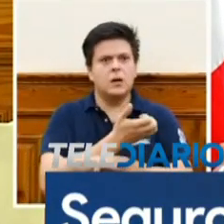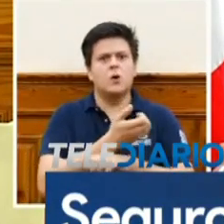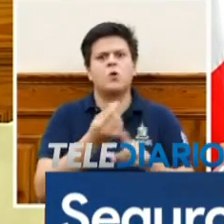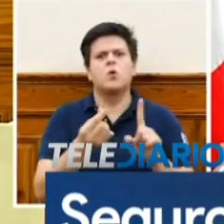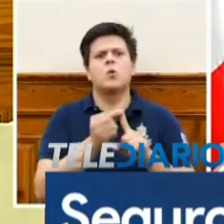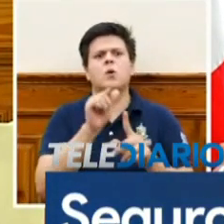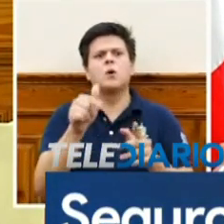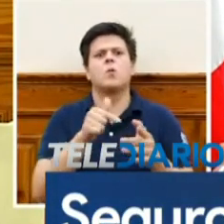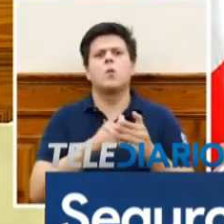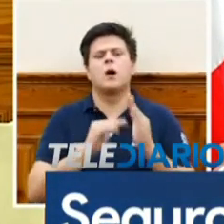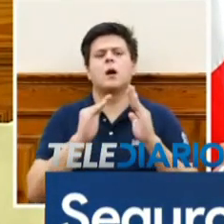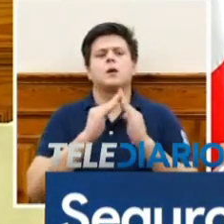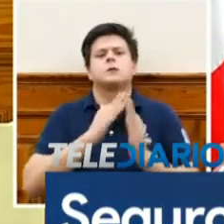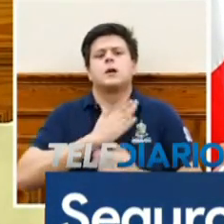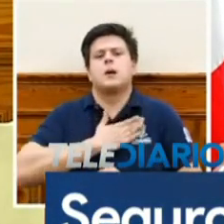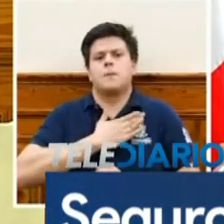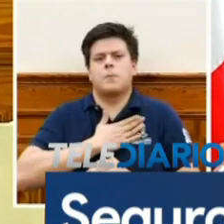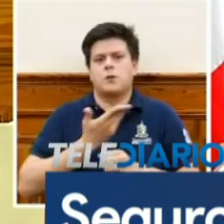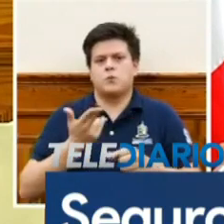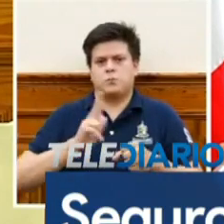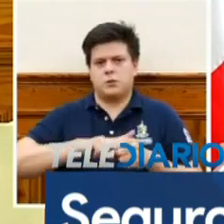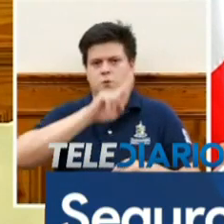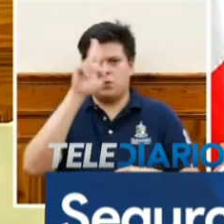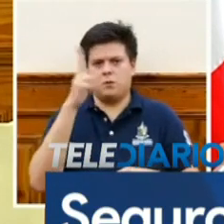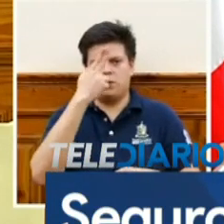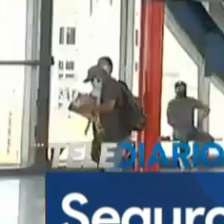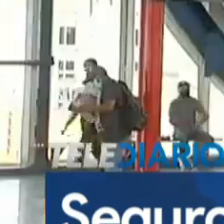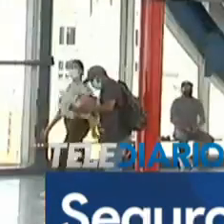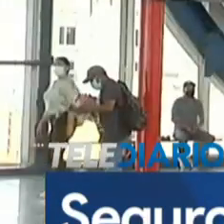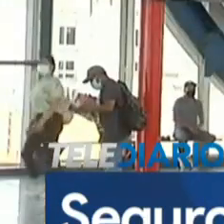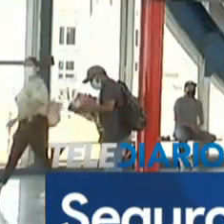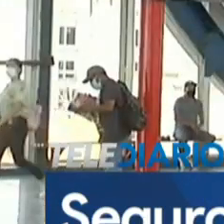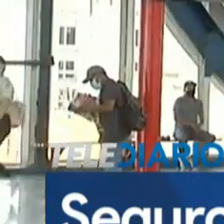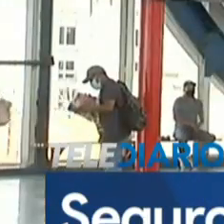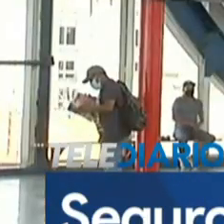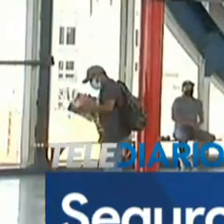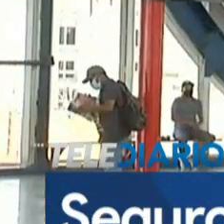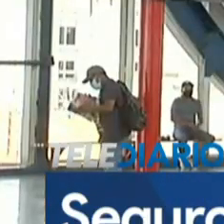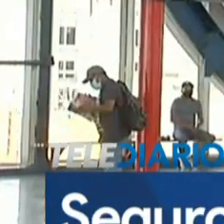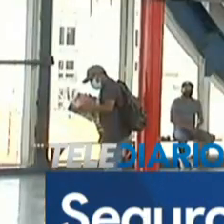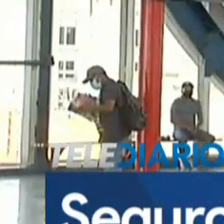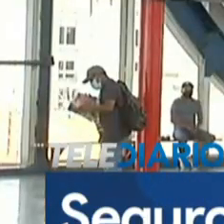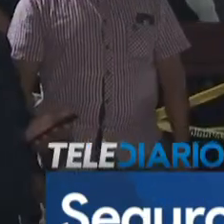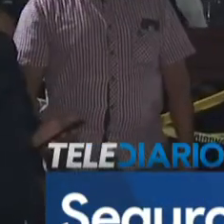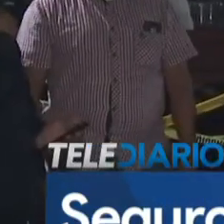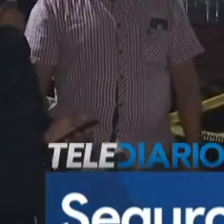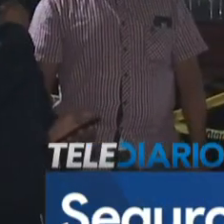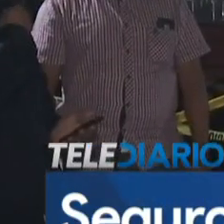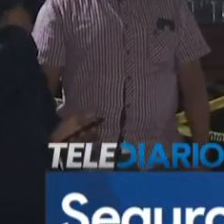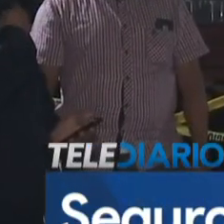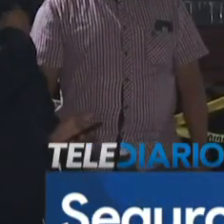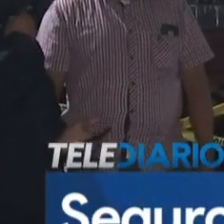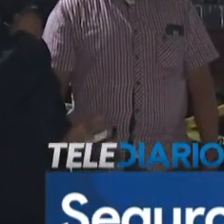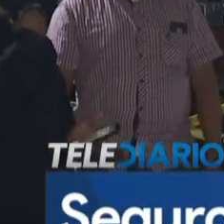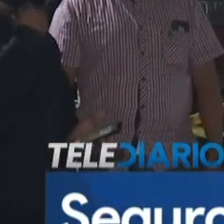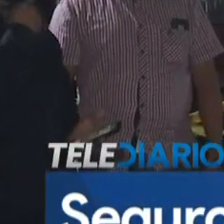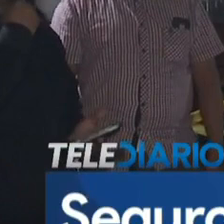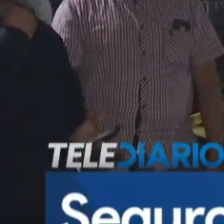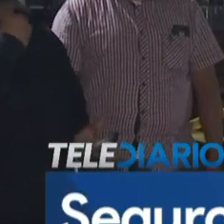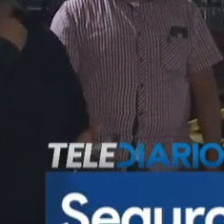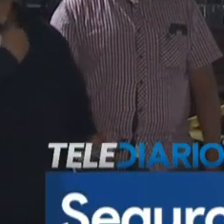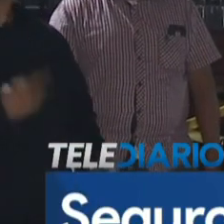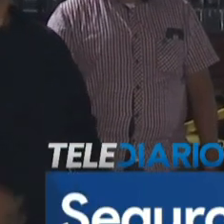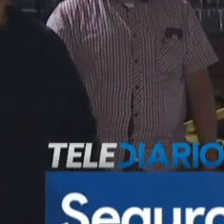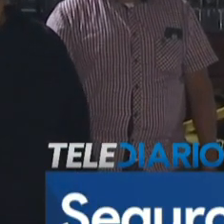pandemia. Esto después de la rueda de prensa para actualizar los casos de COVID esta tarde. El funcionario también le solicitó a